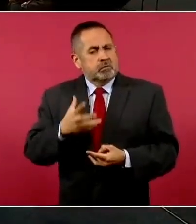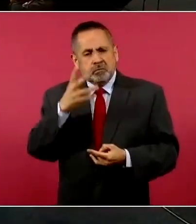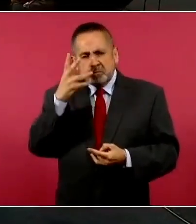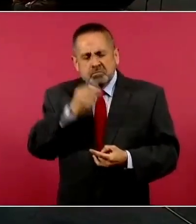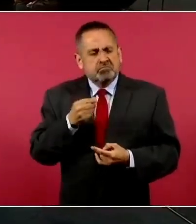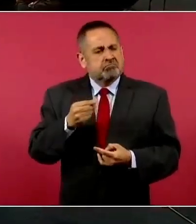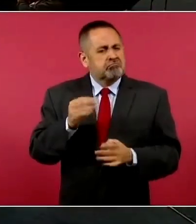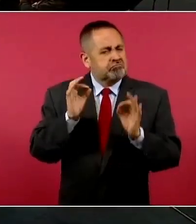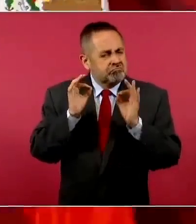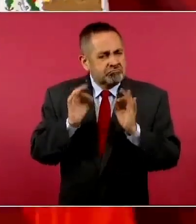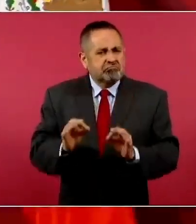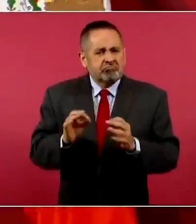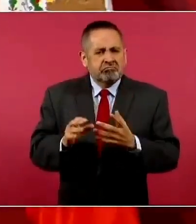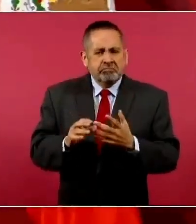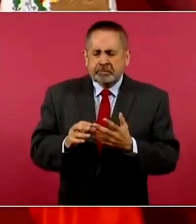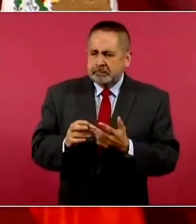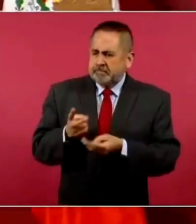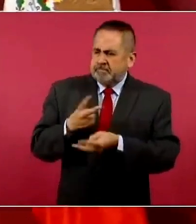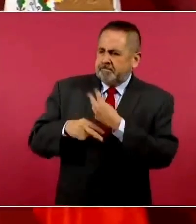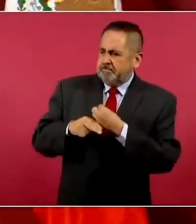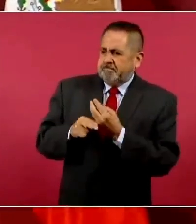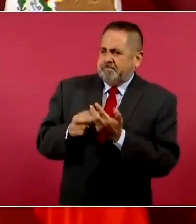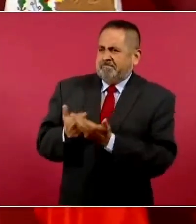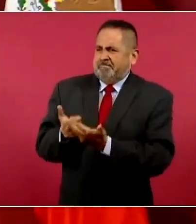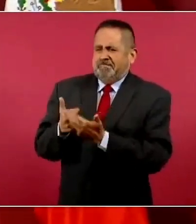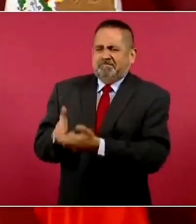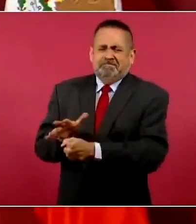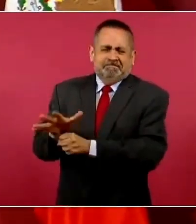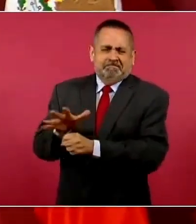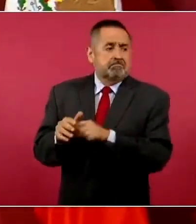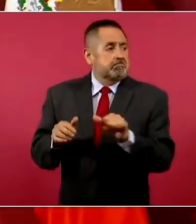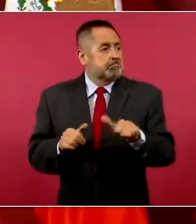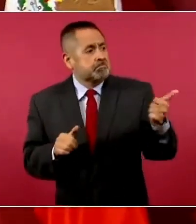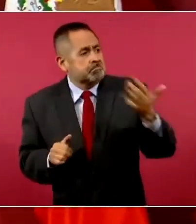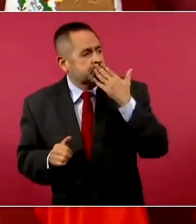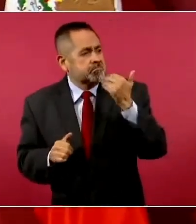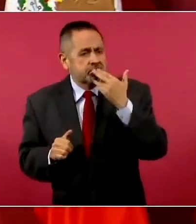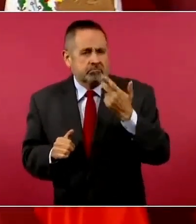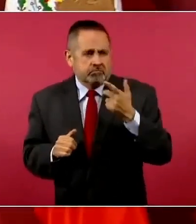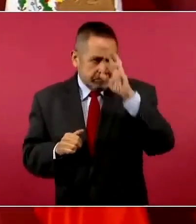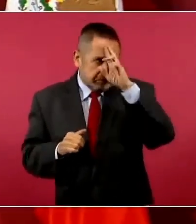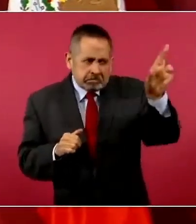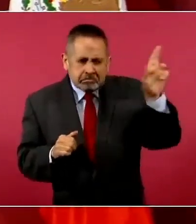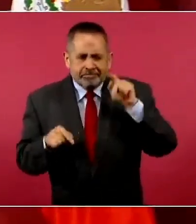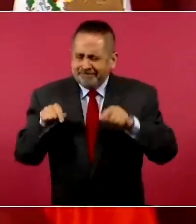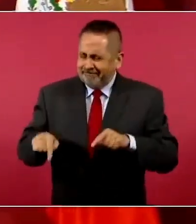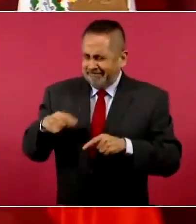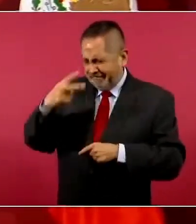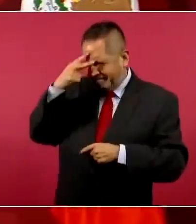tan fecunda como la nuestra? Con todo respeto.